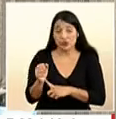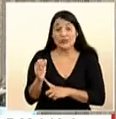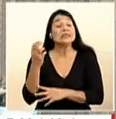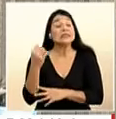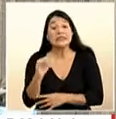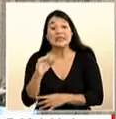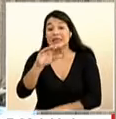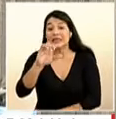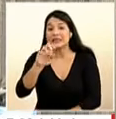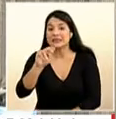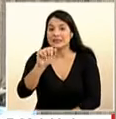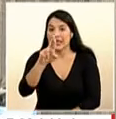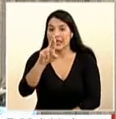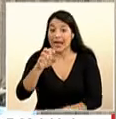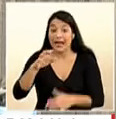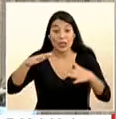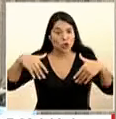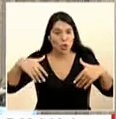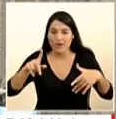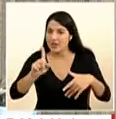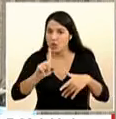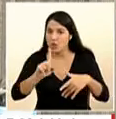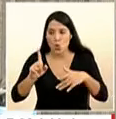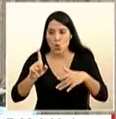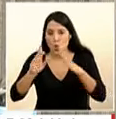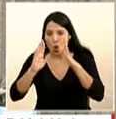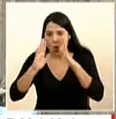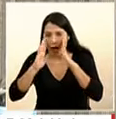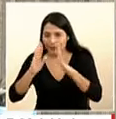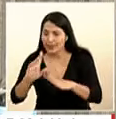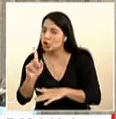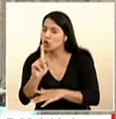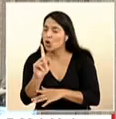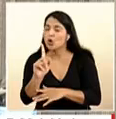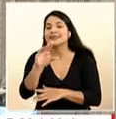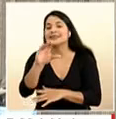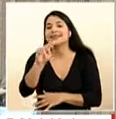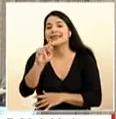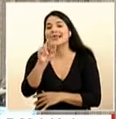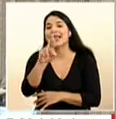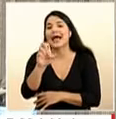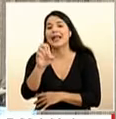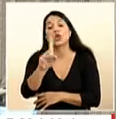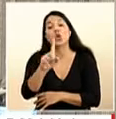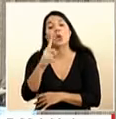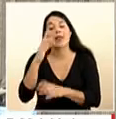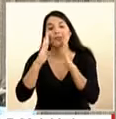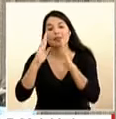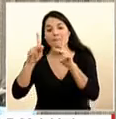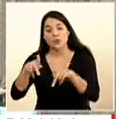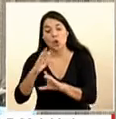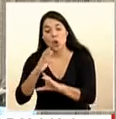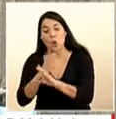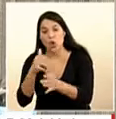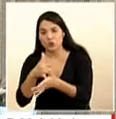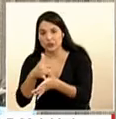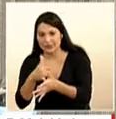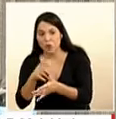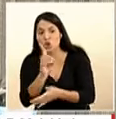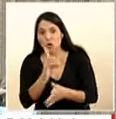que tienen los hospitales para lograr estos pacientes que necesitan los cuidados intensivos y en cuáles centro se están